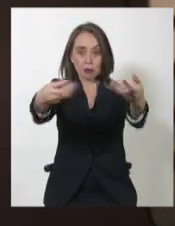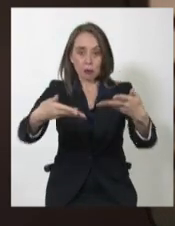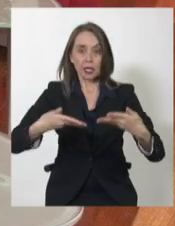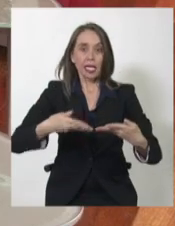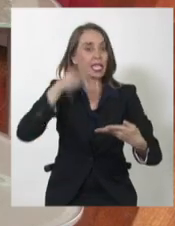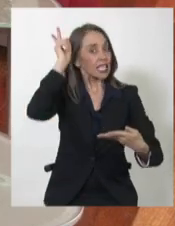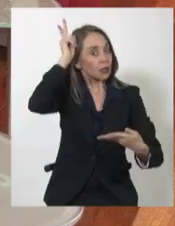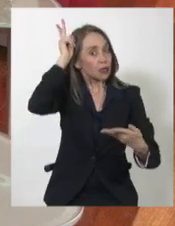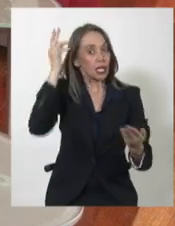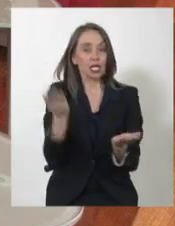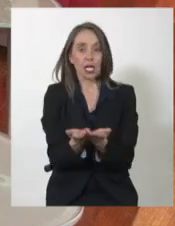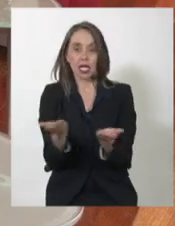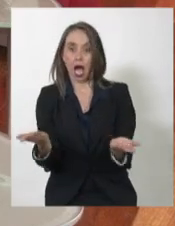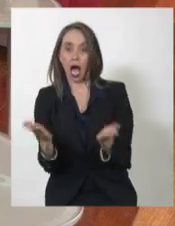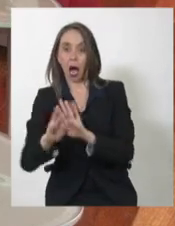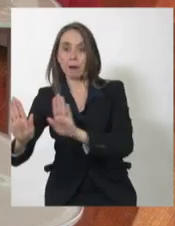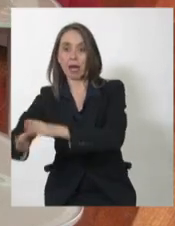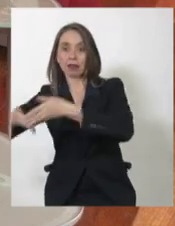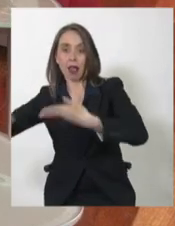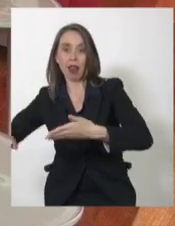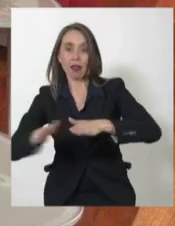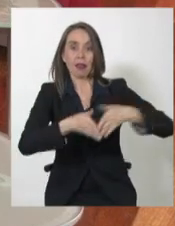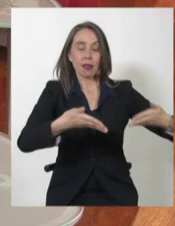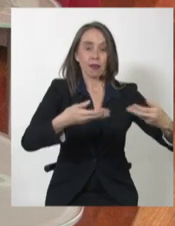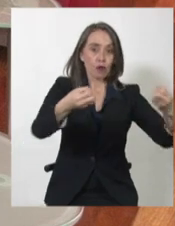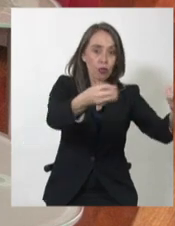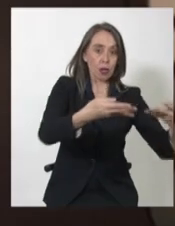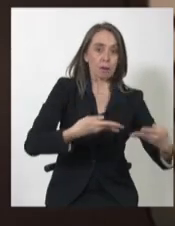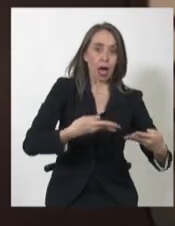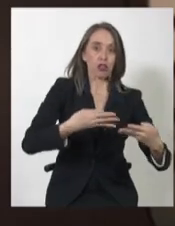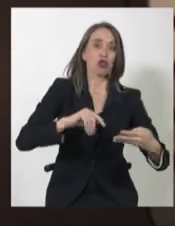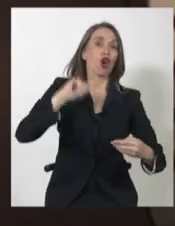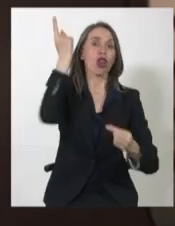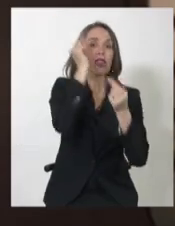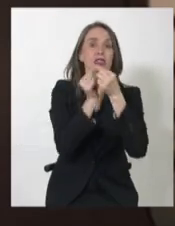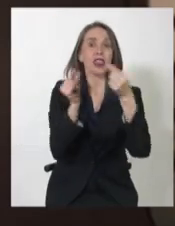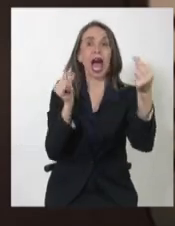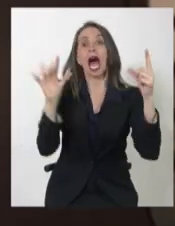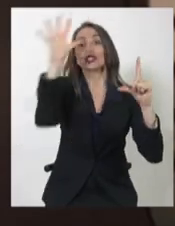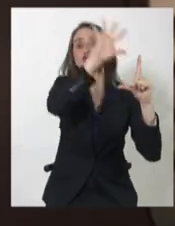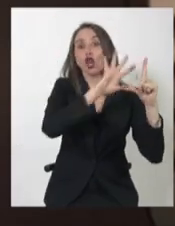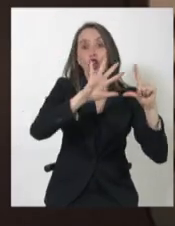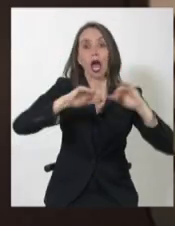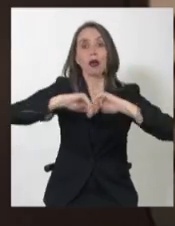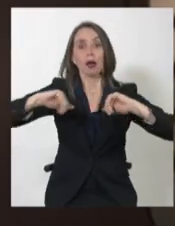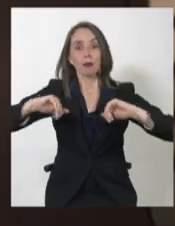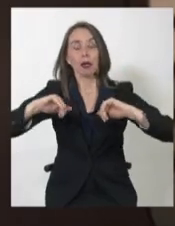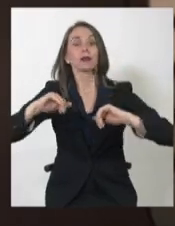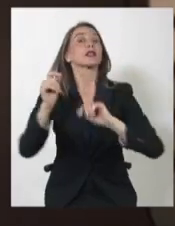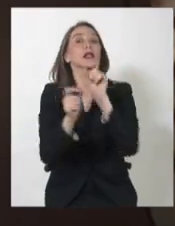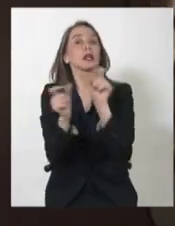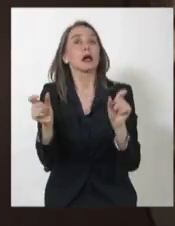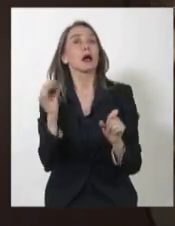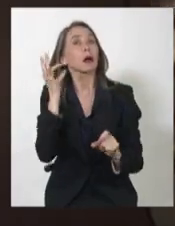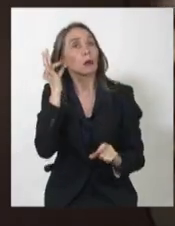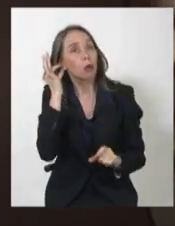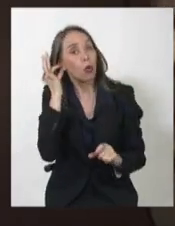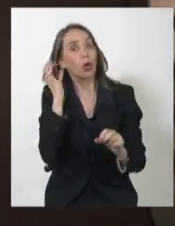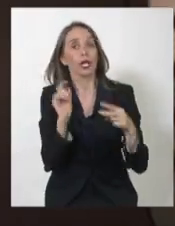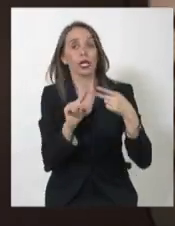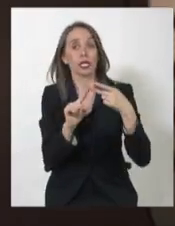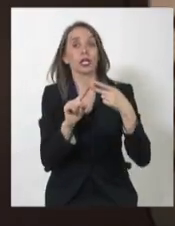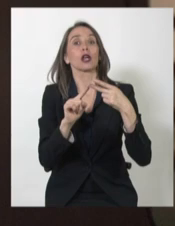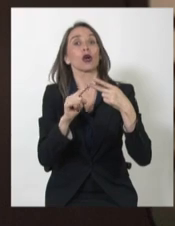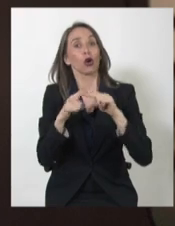indígena paralelo al padrón nacional. Ese es un grupo que yo creo que tendría que... Las mujeres, ¿no?, es otro